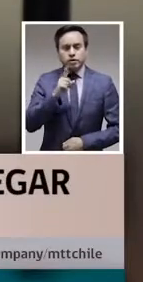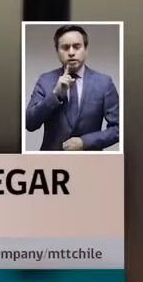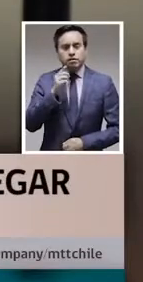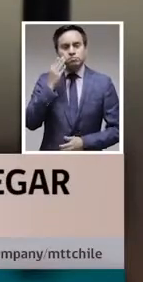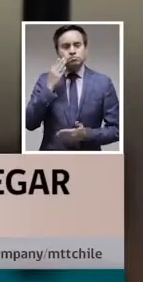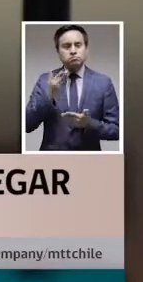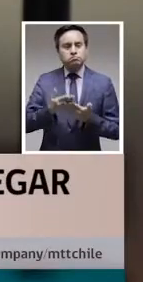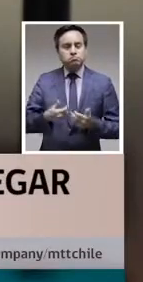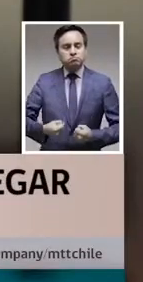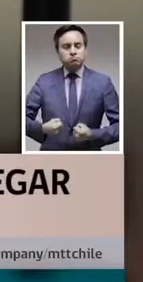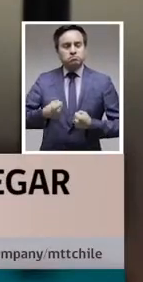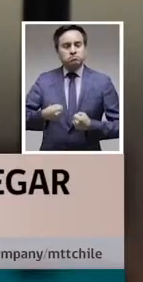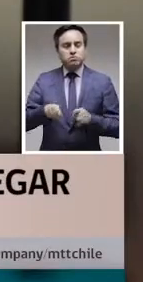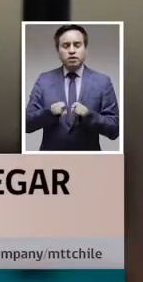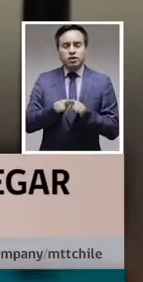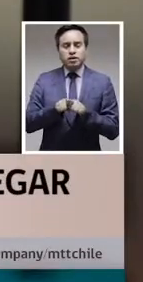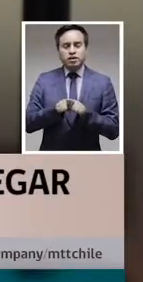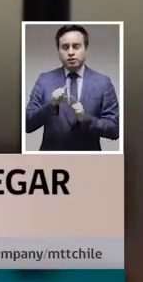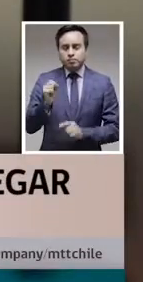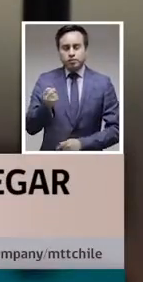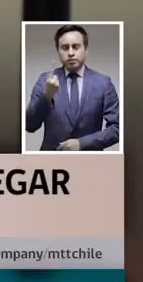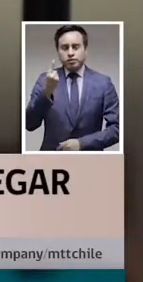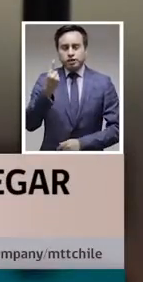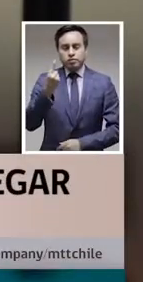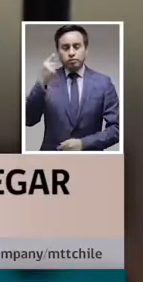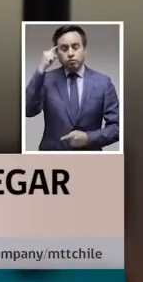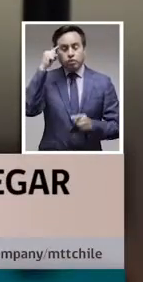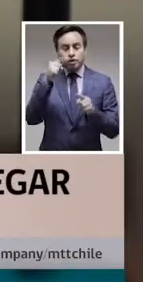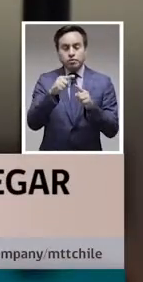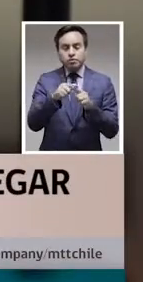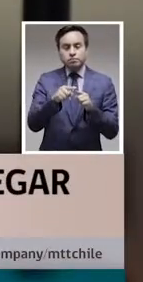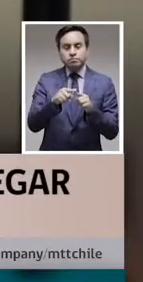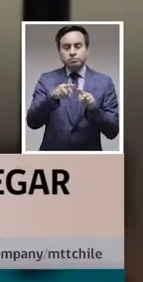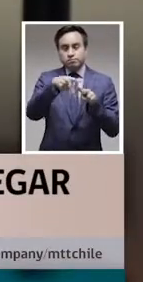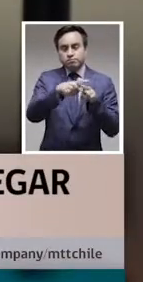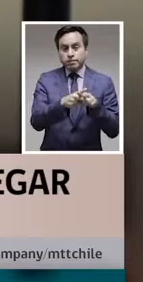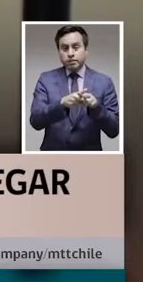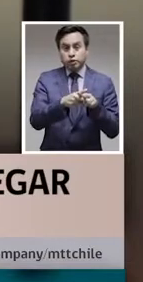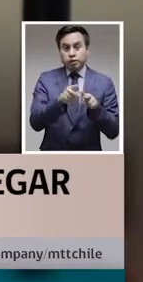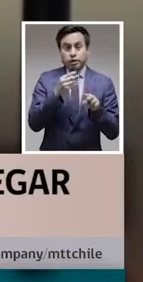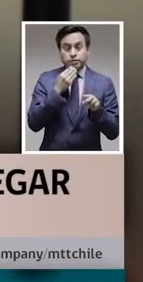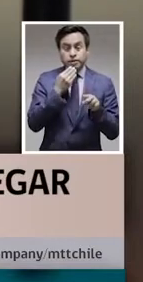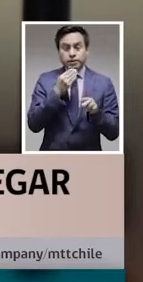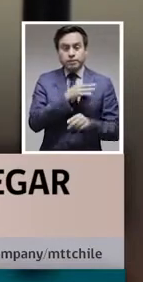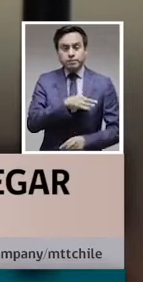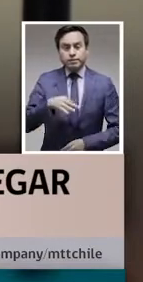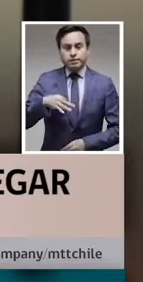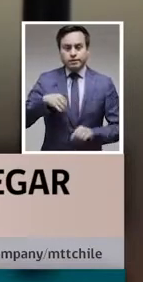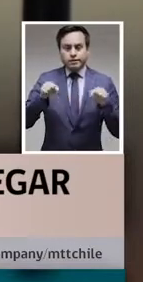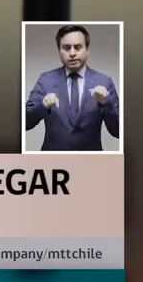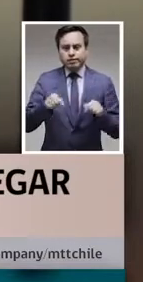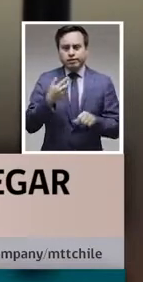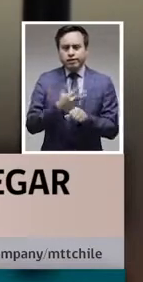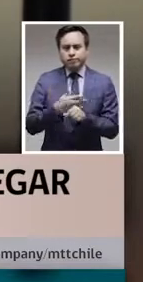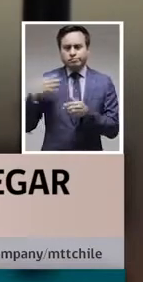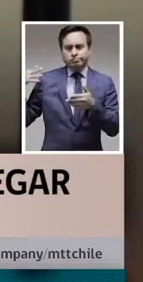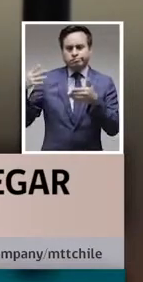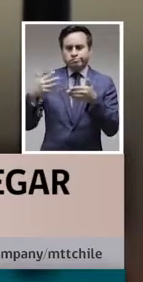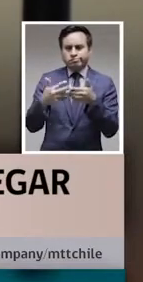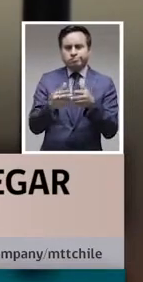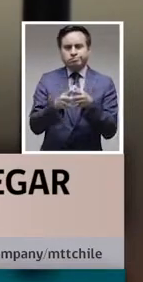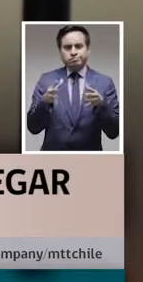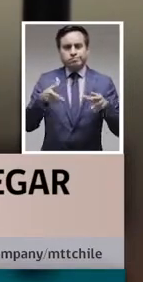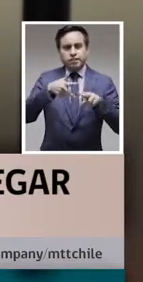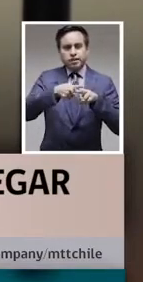bienestar como prioridad, los objetivos técnicos, y especialmente en este ministerio que ha tenido una trayectoria más